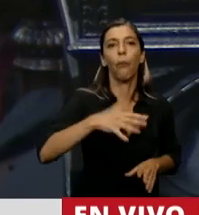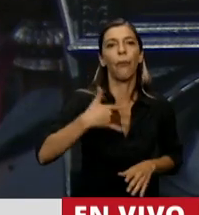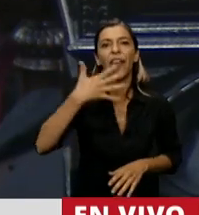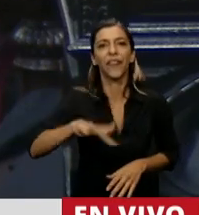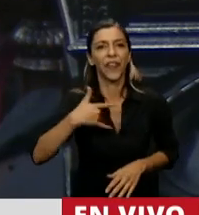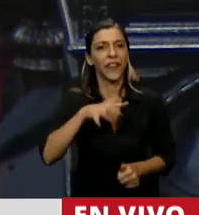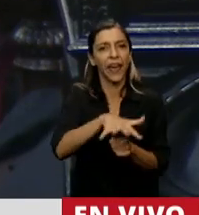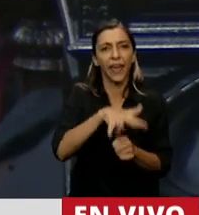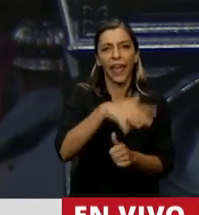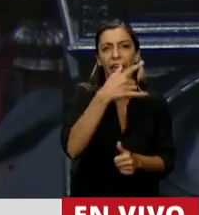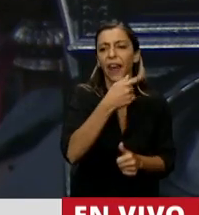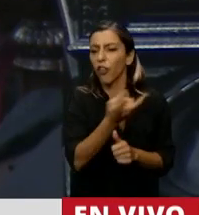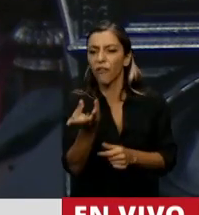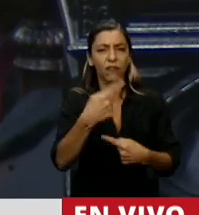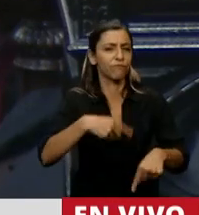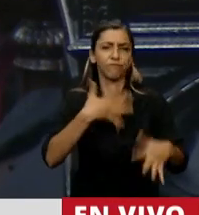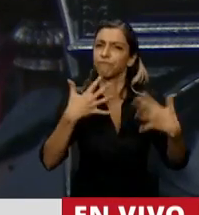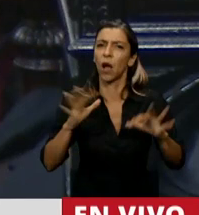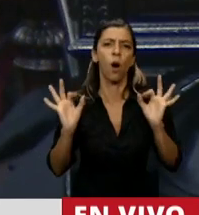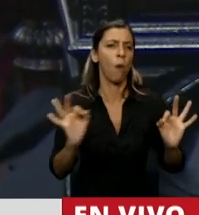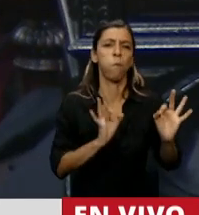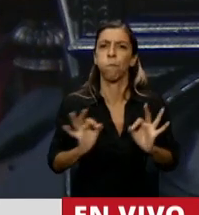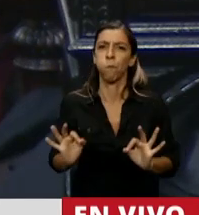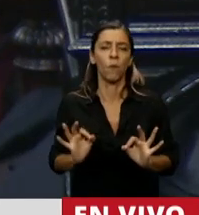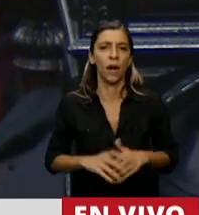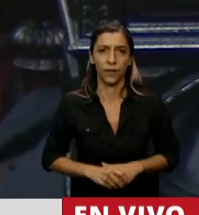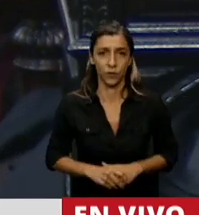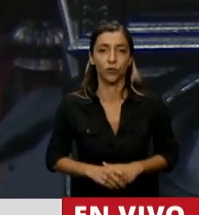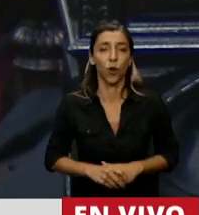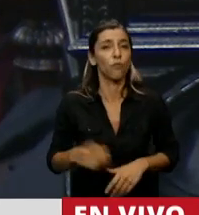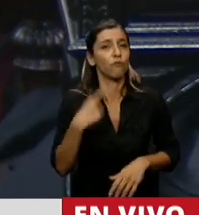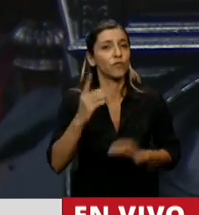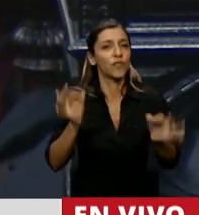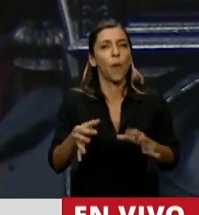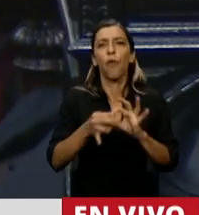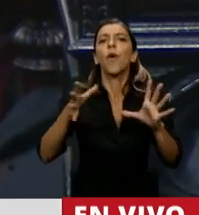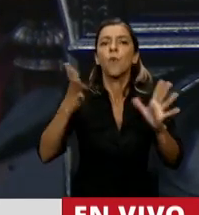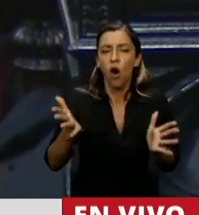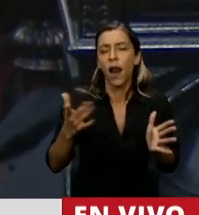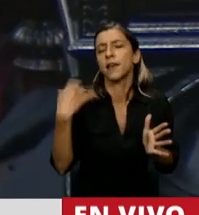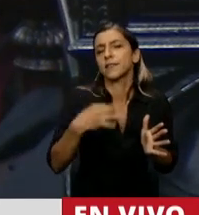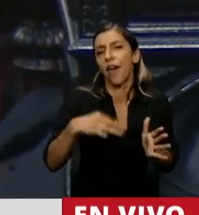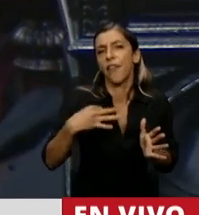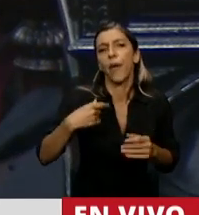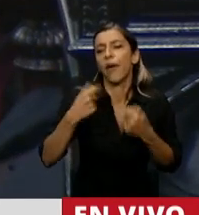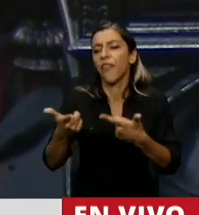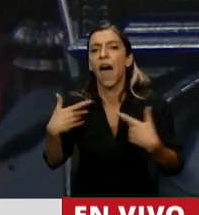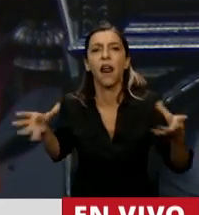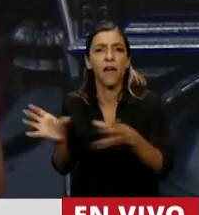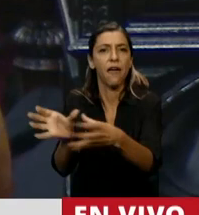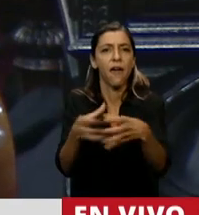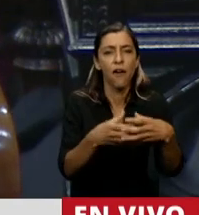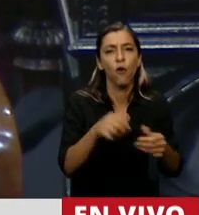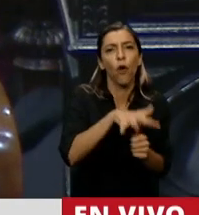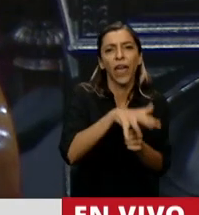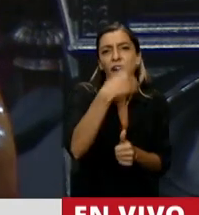de género, que contemple las ausencias y las deudas de la democracia, que empodere a los colectivos travestis y trans,